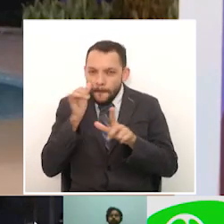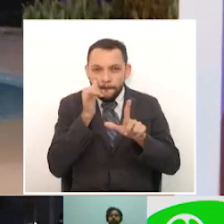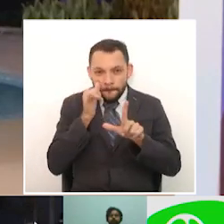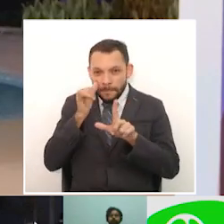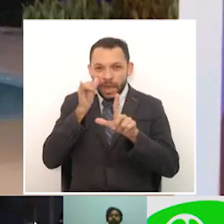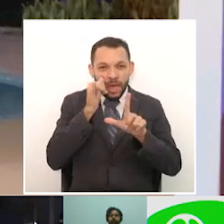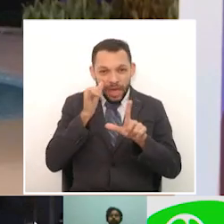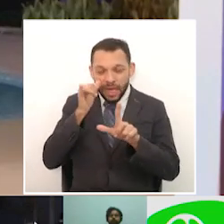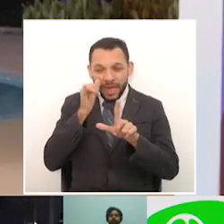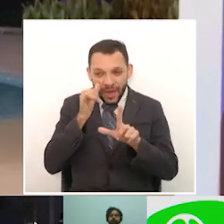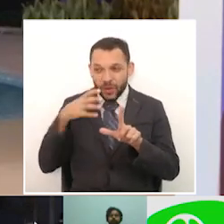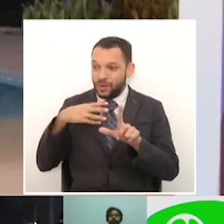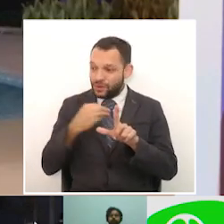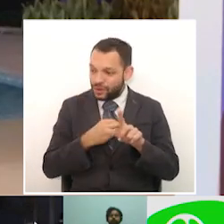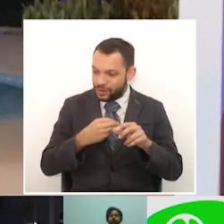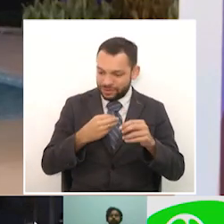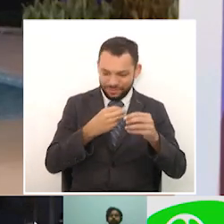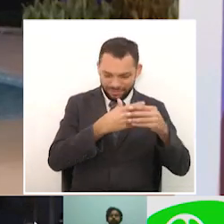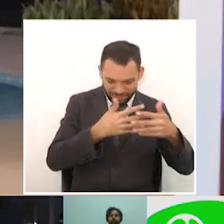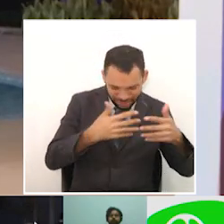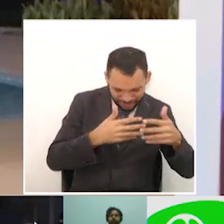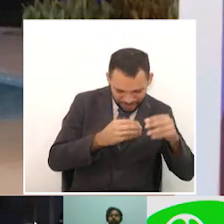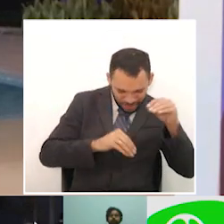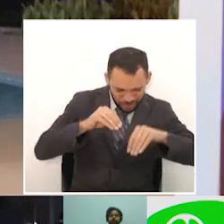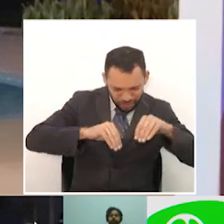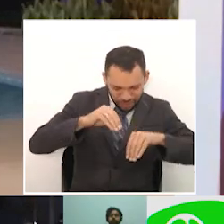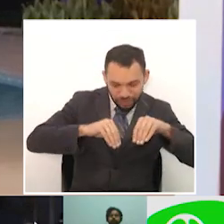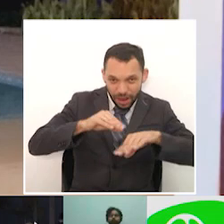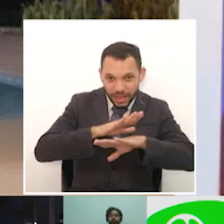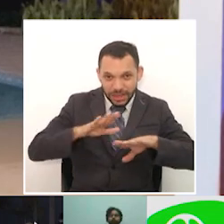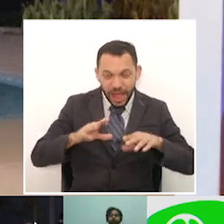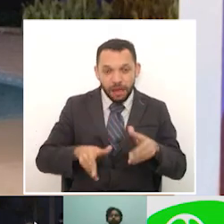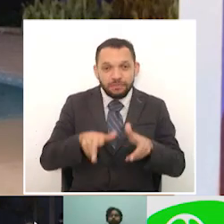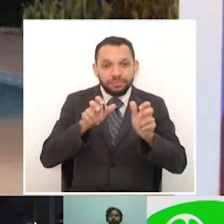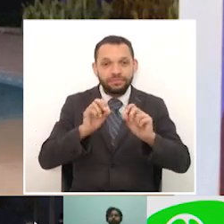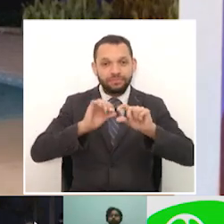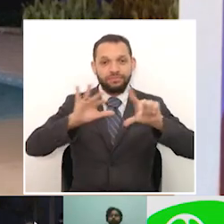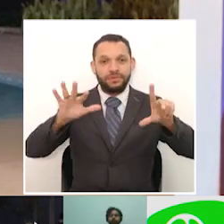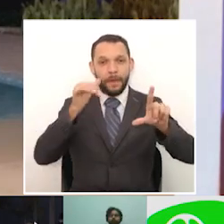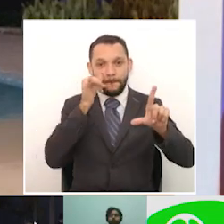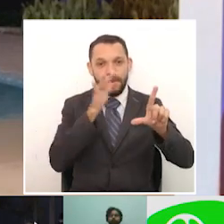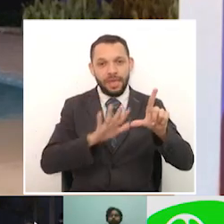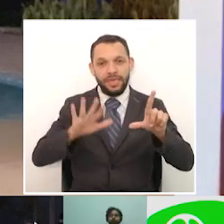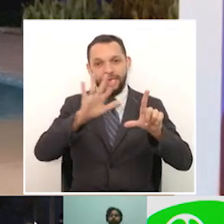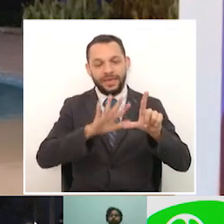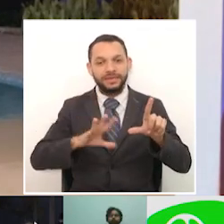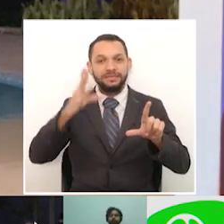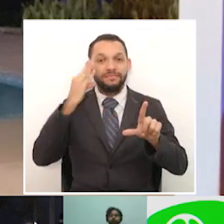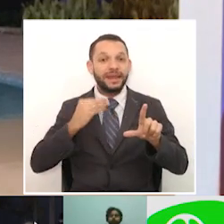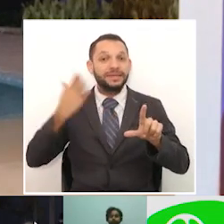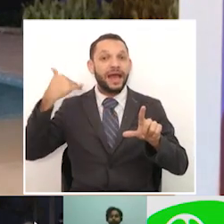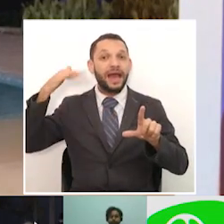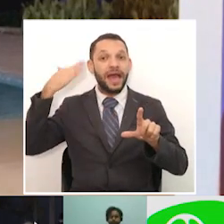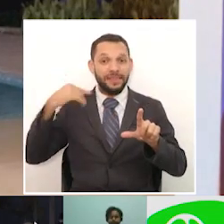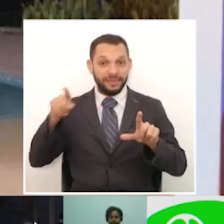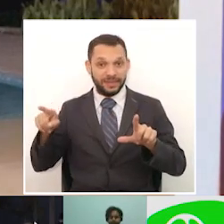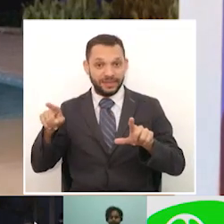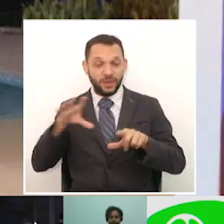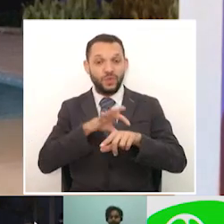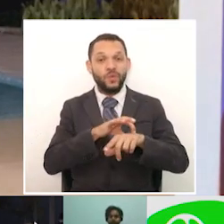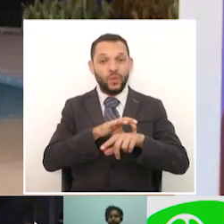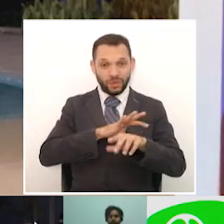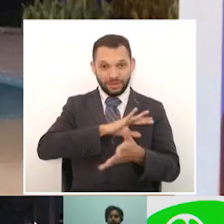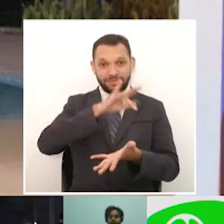compartiste. Entonces, queremos compartirle a las personas este video para que lo vean. Esto es un poco de esa experiencia que pudo vivir mi padre en